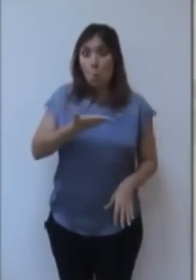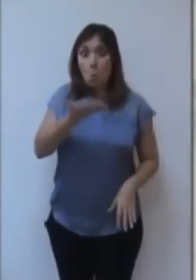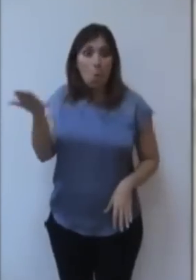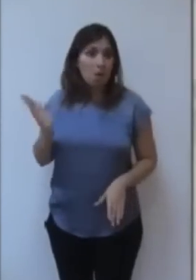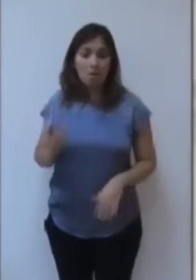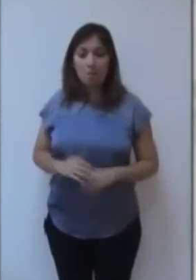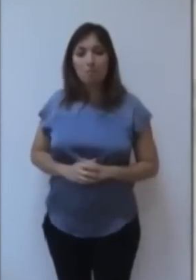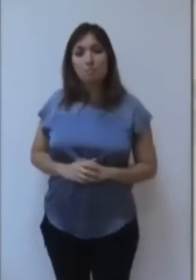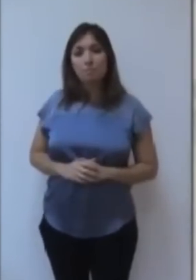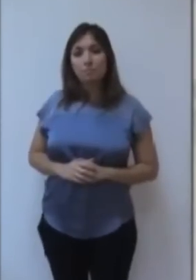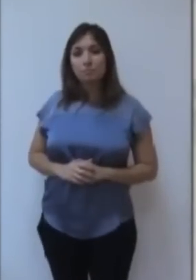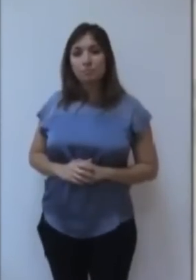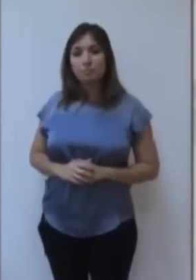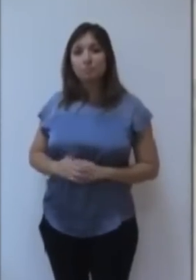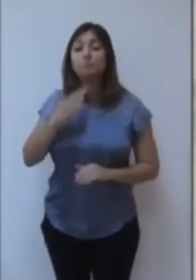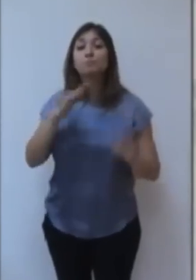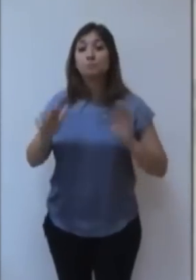demás.